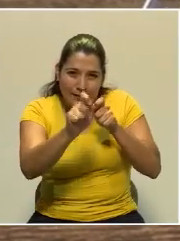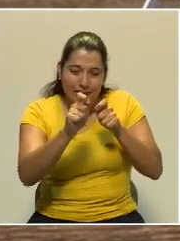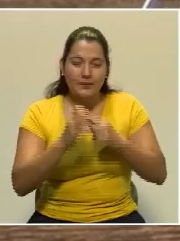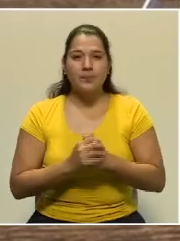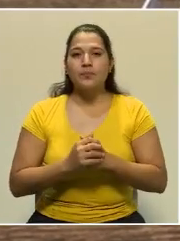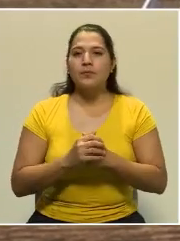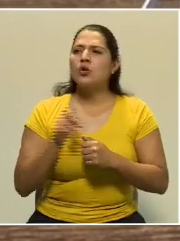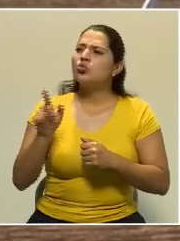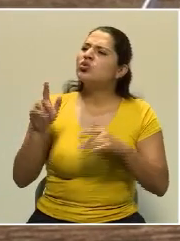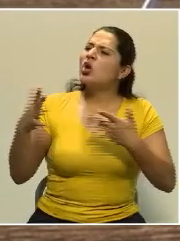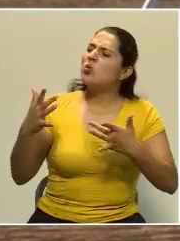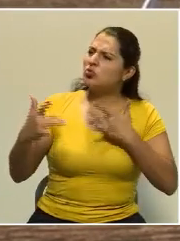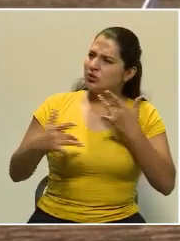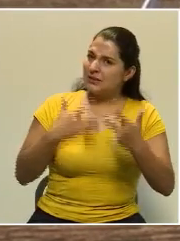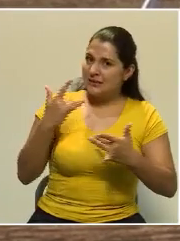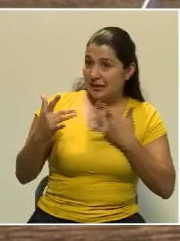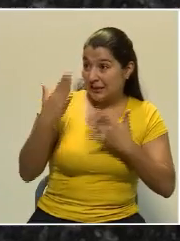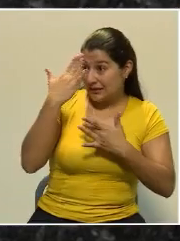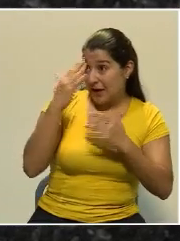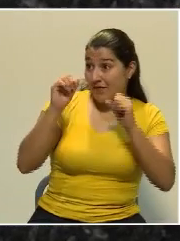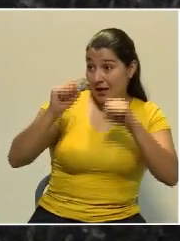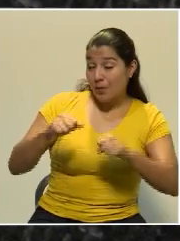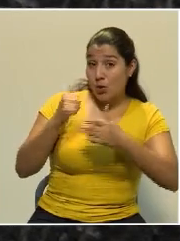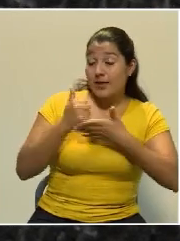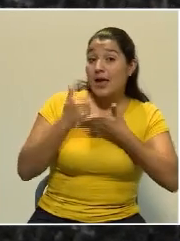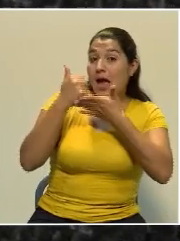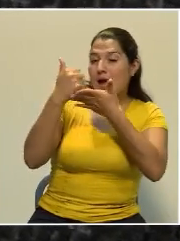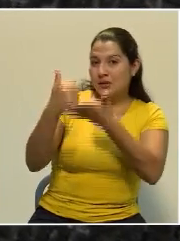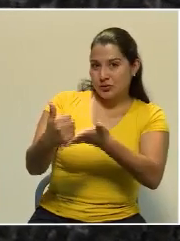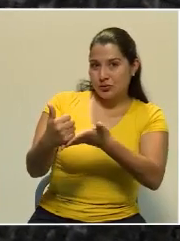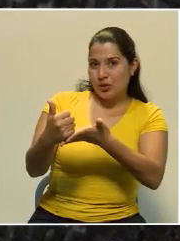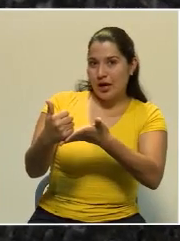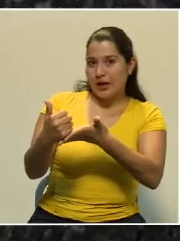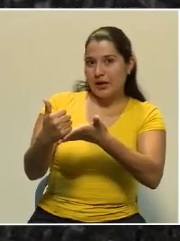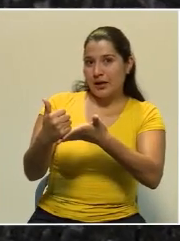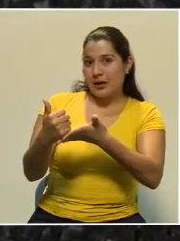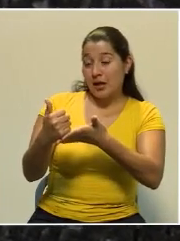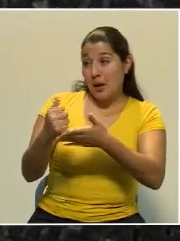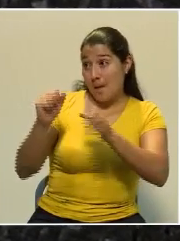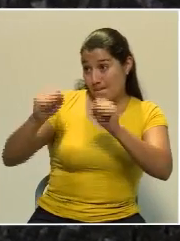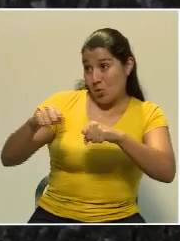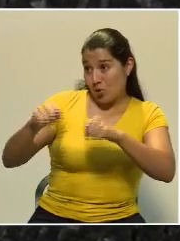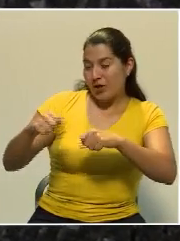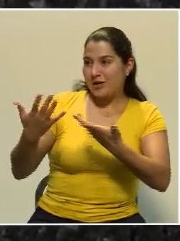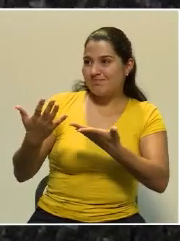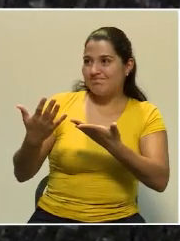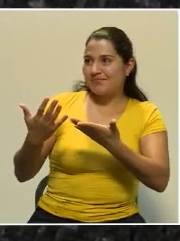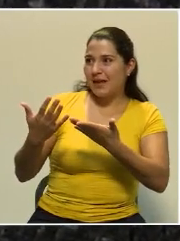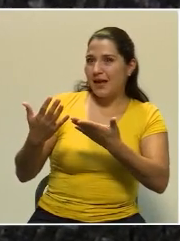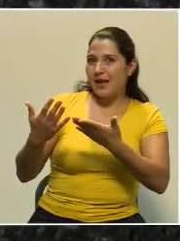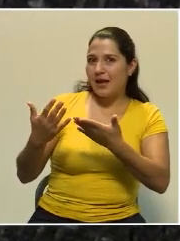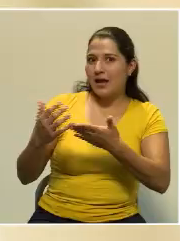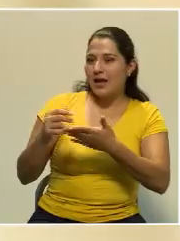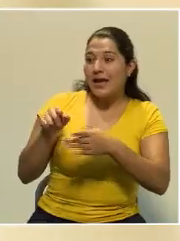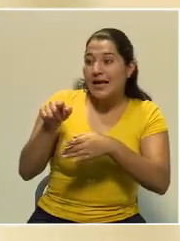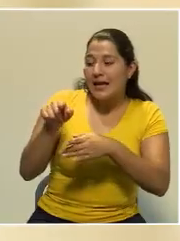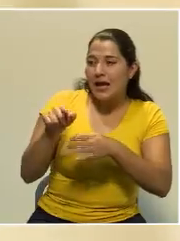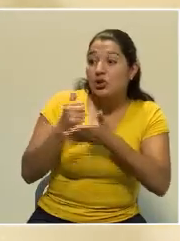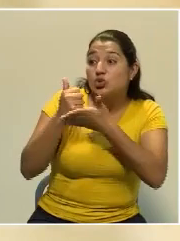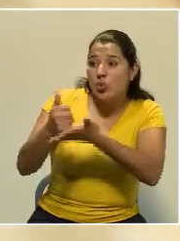Finalmente, ¿cómo se siente usted al saber que está contribuyendo a aliviar un problema de estas personas sordas que tienen una